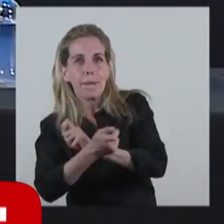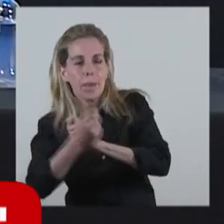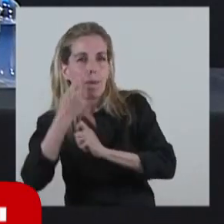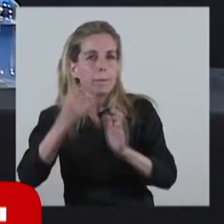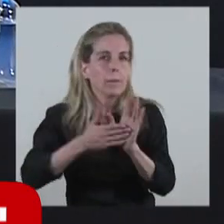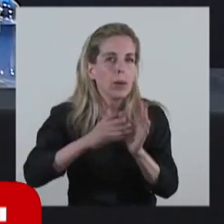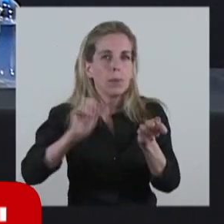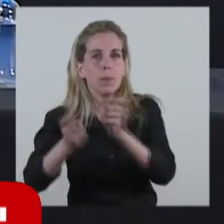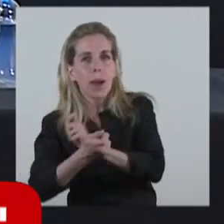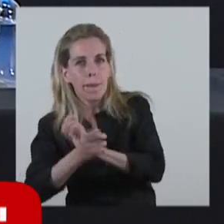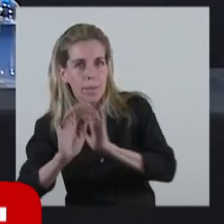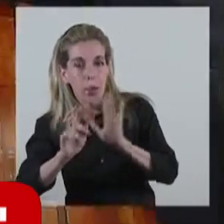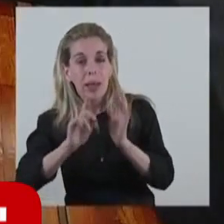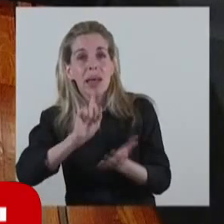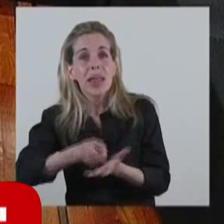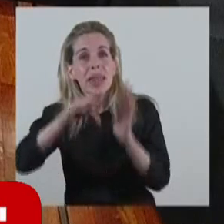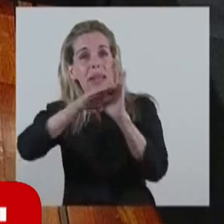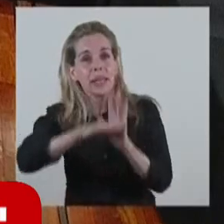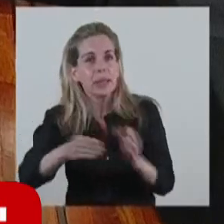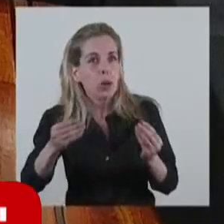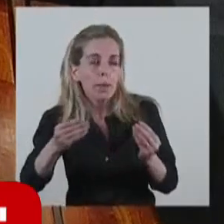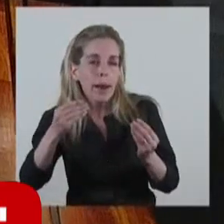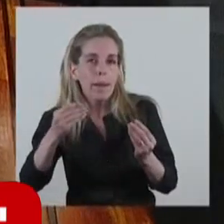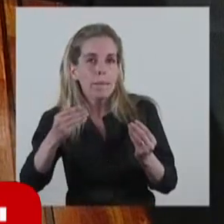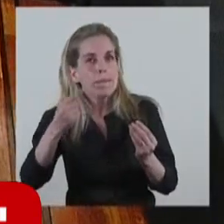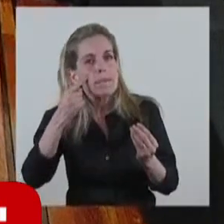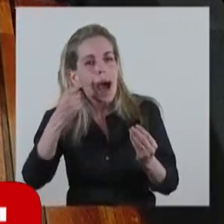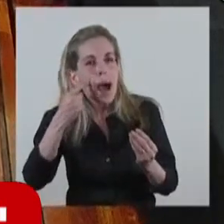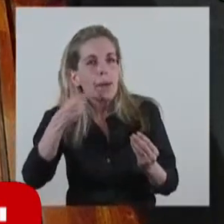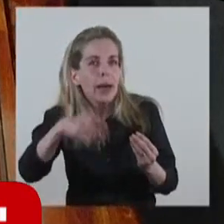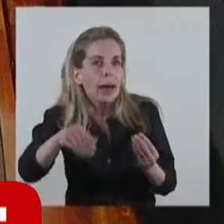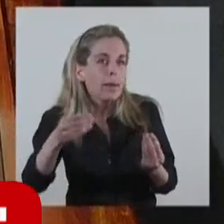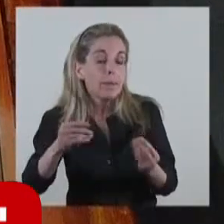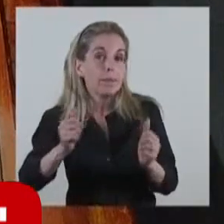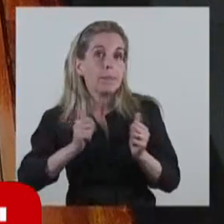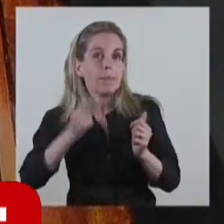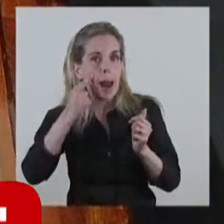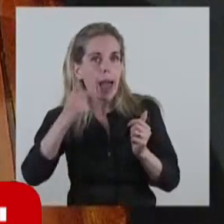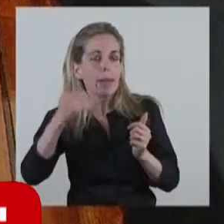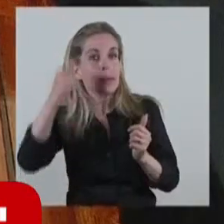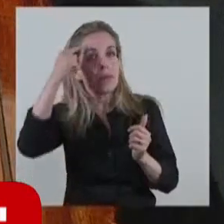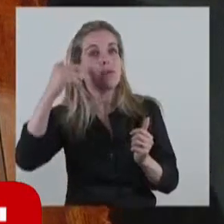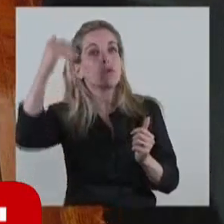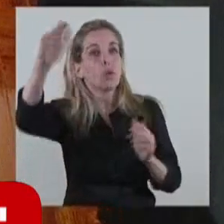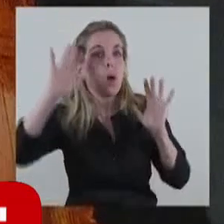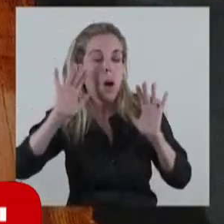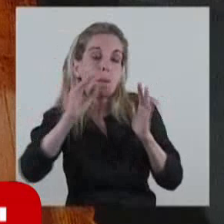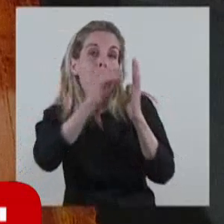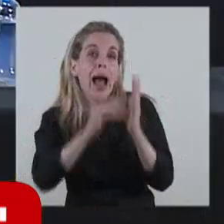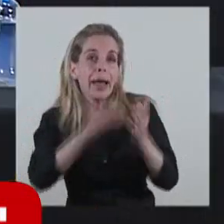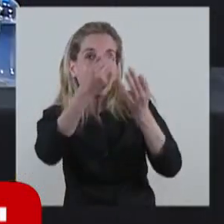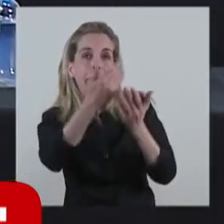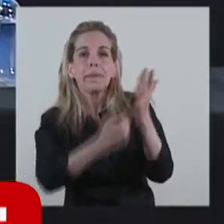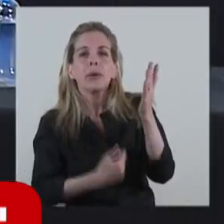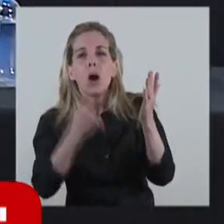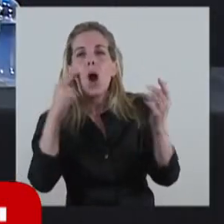medidas para poder tener el espacio que nos permita avanzar en una agenda de normalización